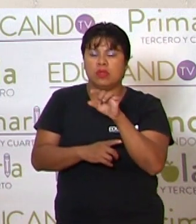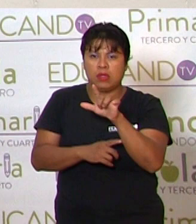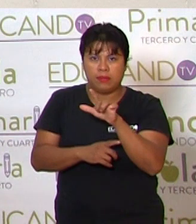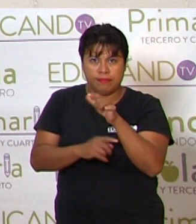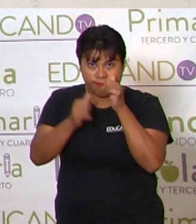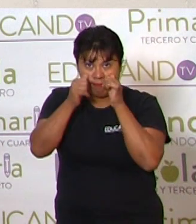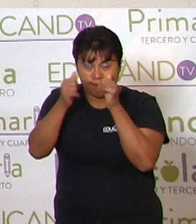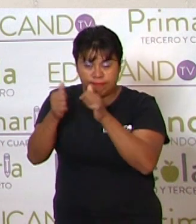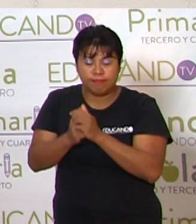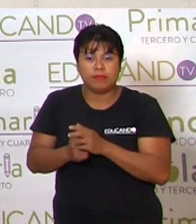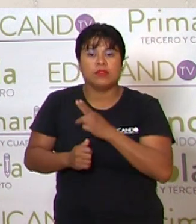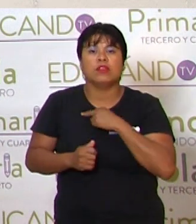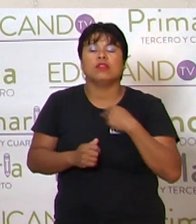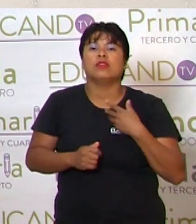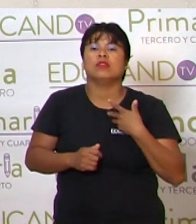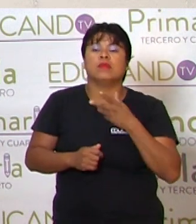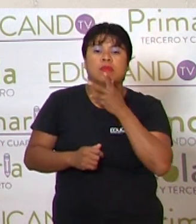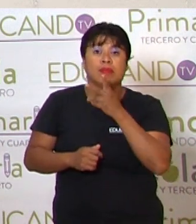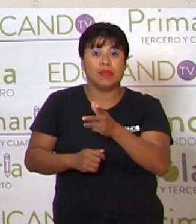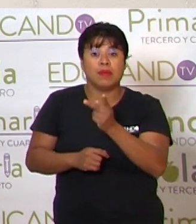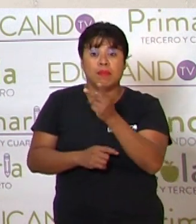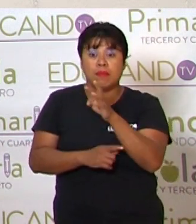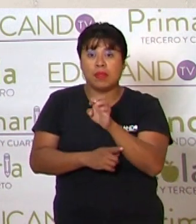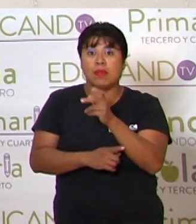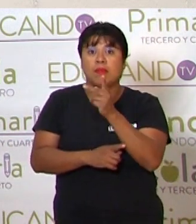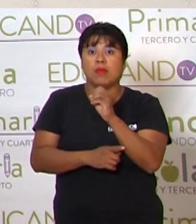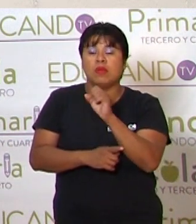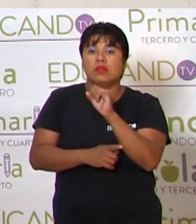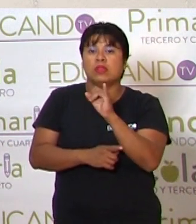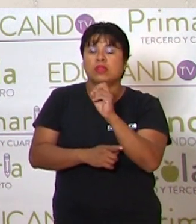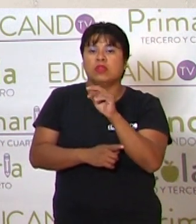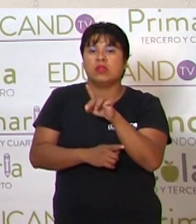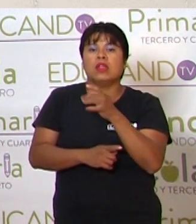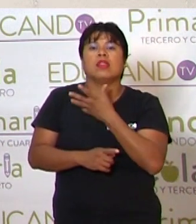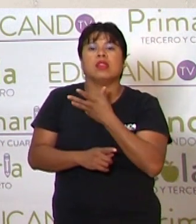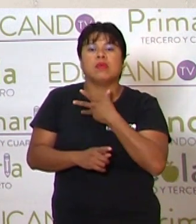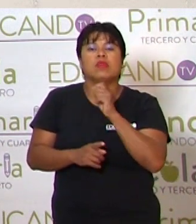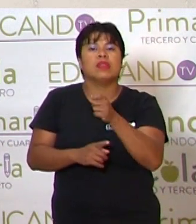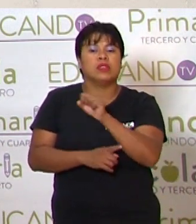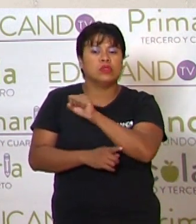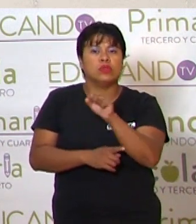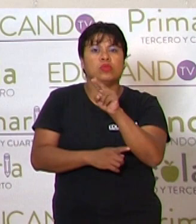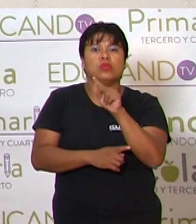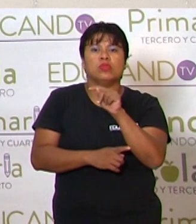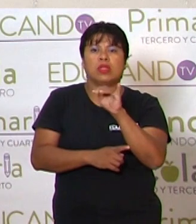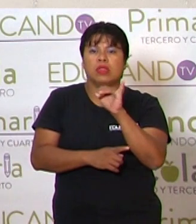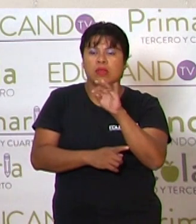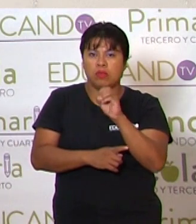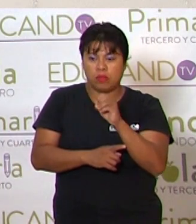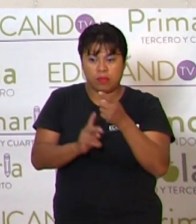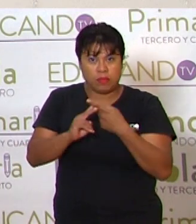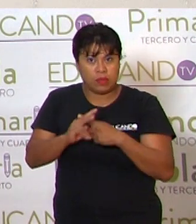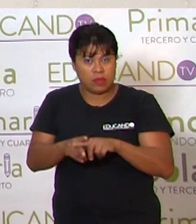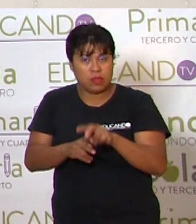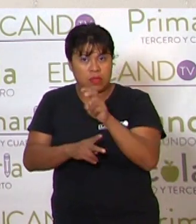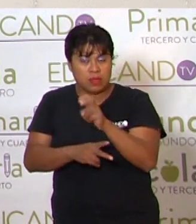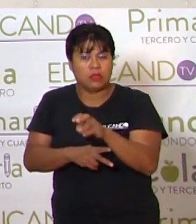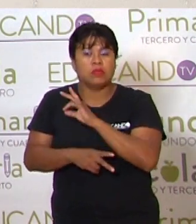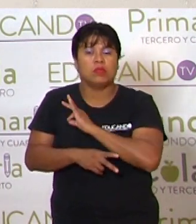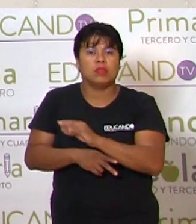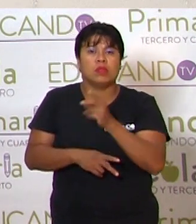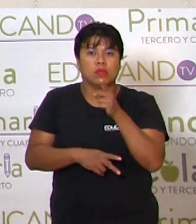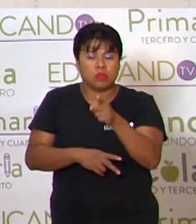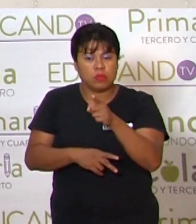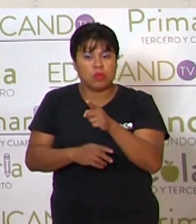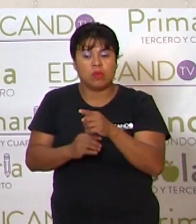esto. Tenemos la frase preposicional y tenemos lo que es el sustantivo. A partir de esto vas a